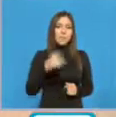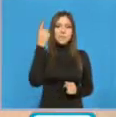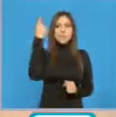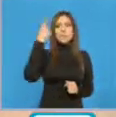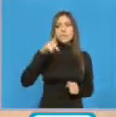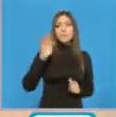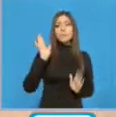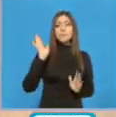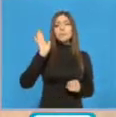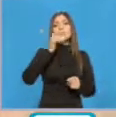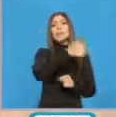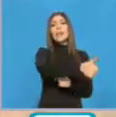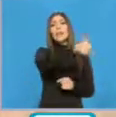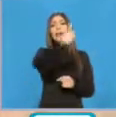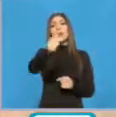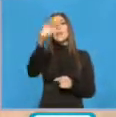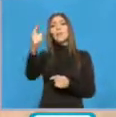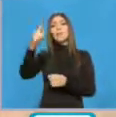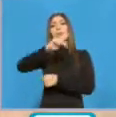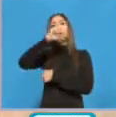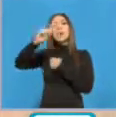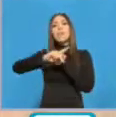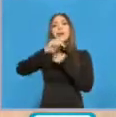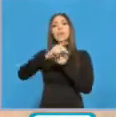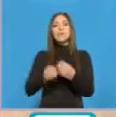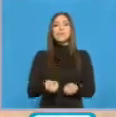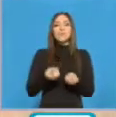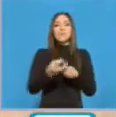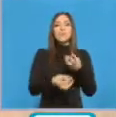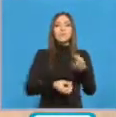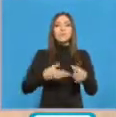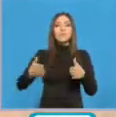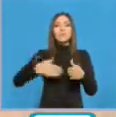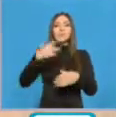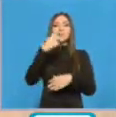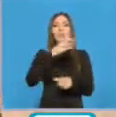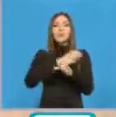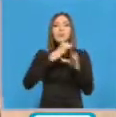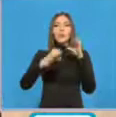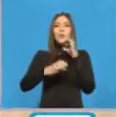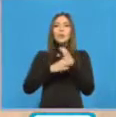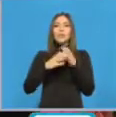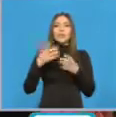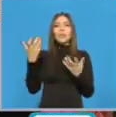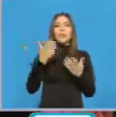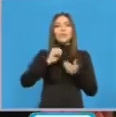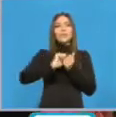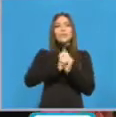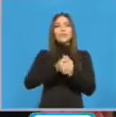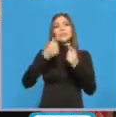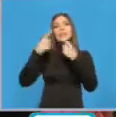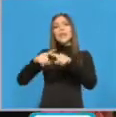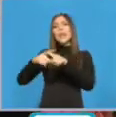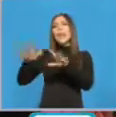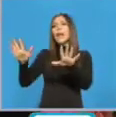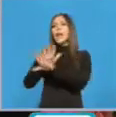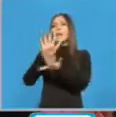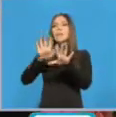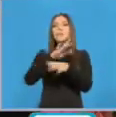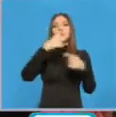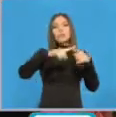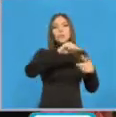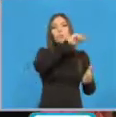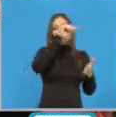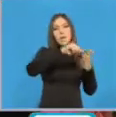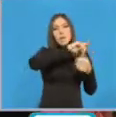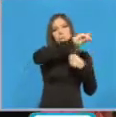pero digo, ya cada país le va agregando como que su ingrediente Claro. sí. natal. Se tropicaliza, ¿no? Es En correcto, cada región, ¿no? es correcto. Así es,